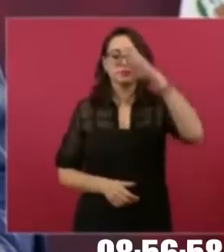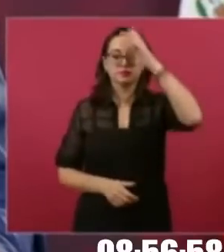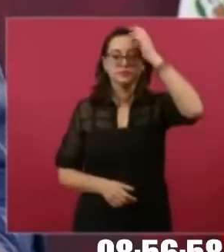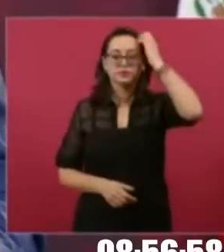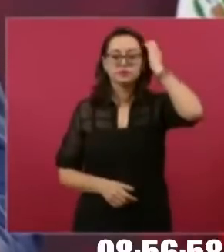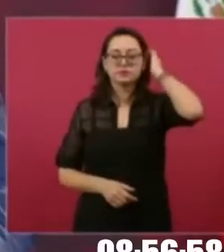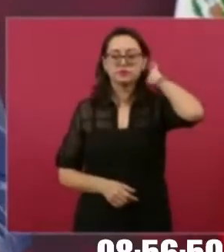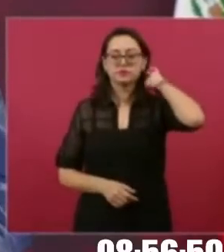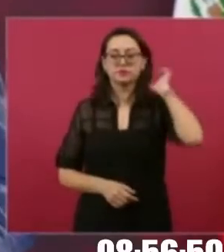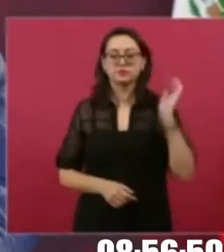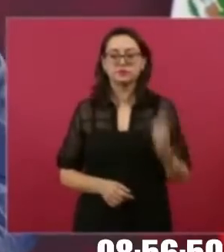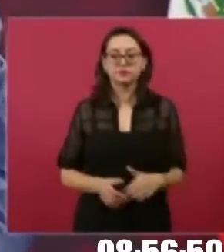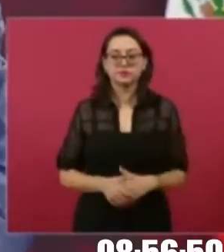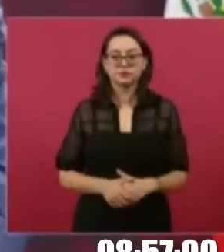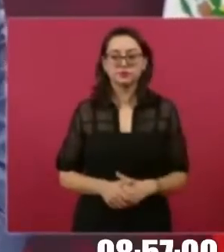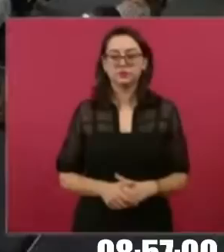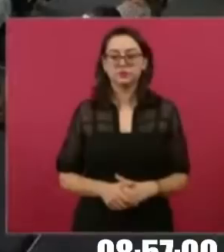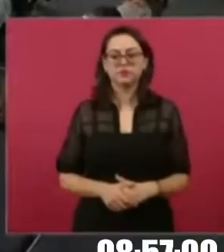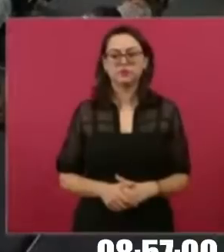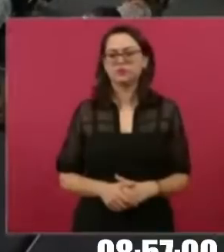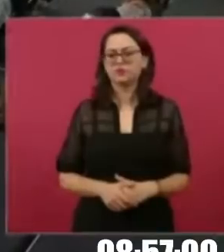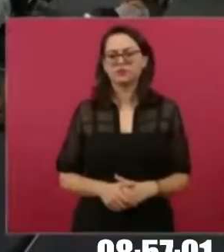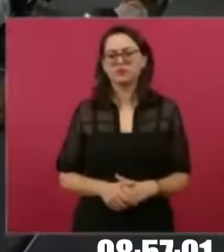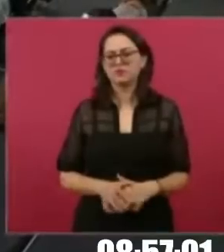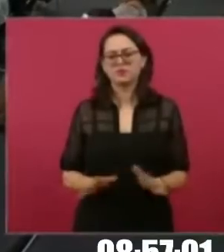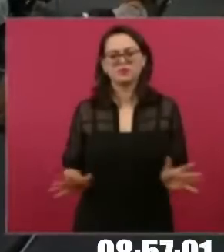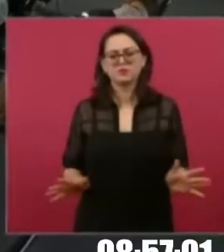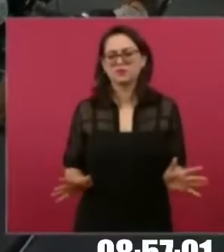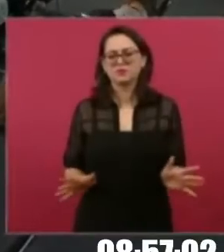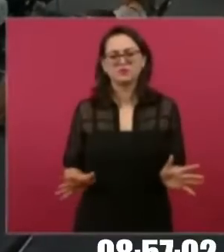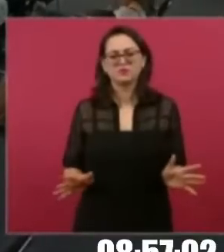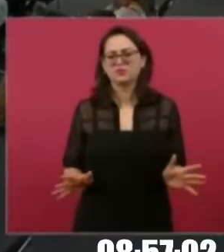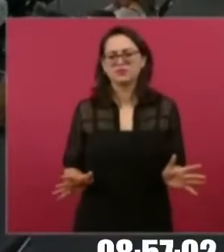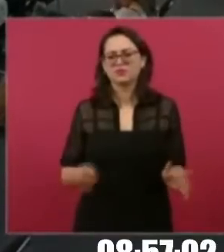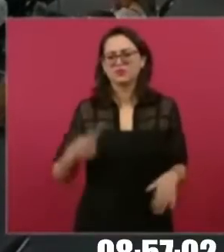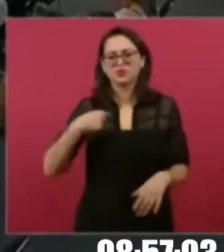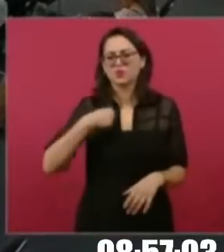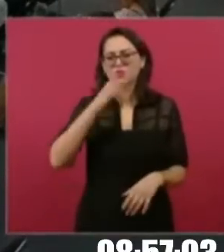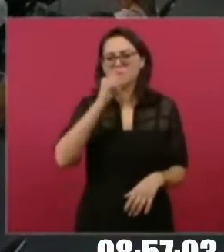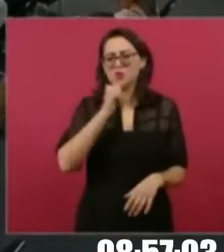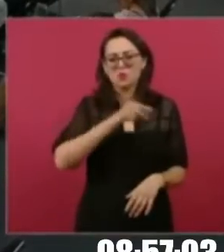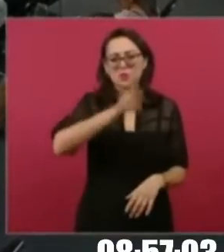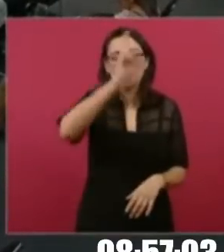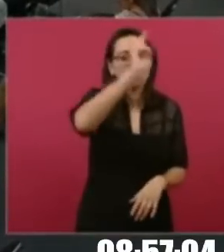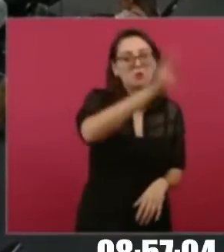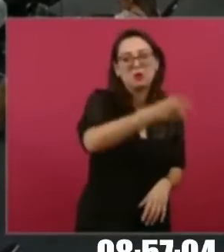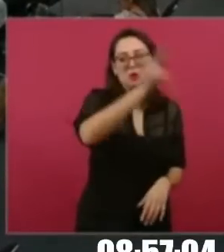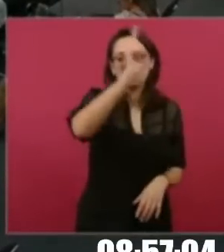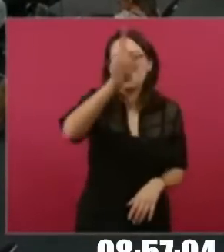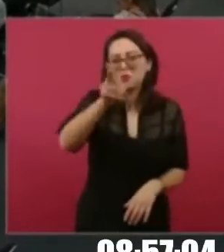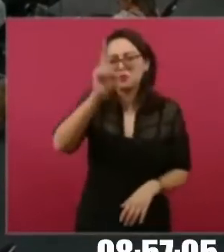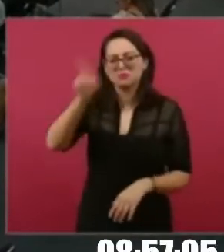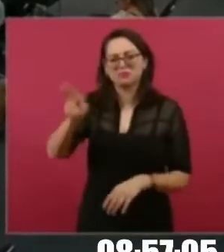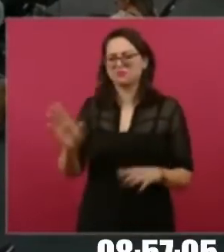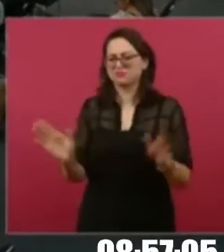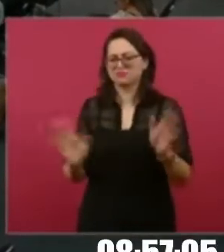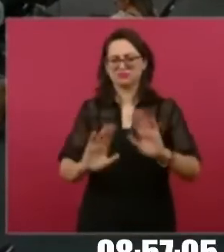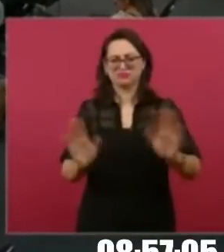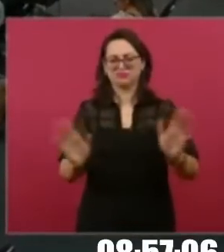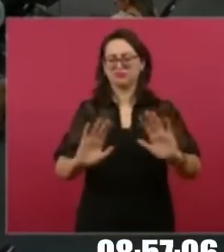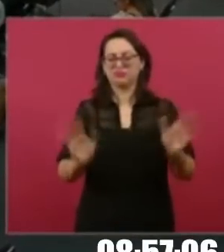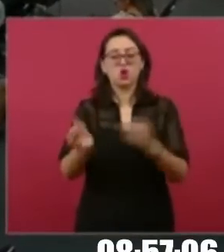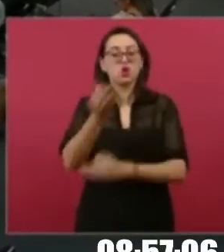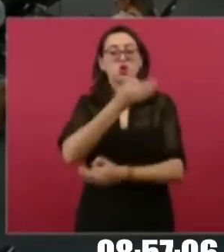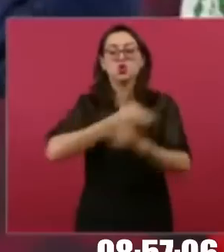no somos libres es que está prohibido prohibir Es que